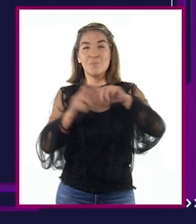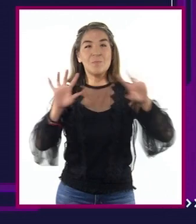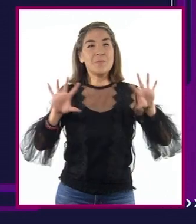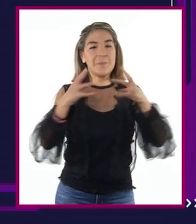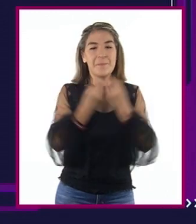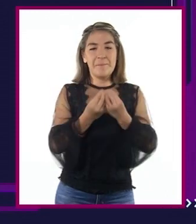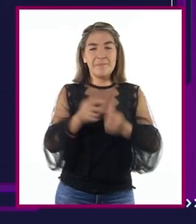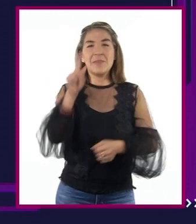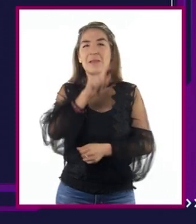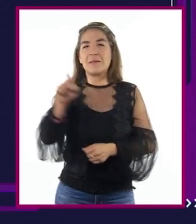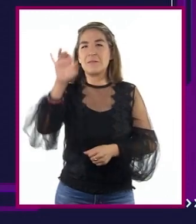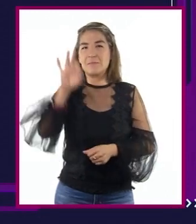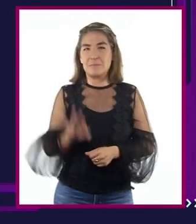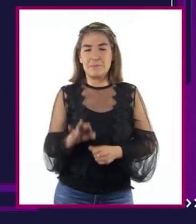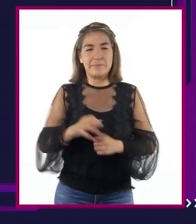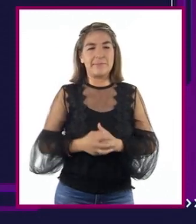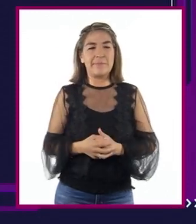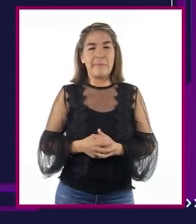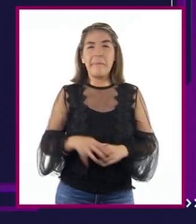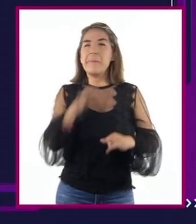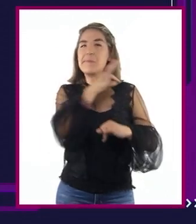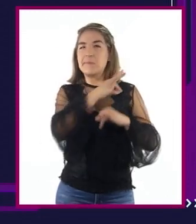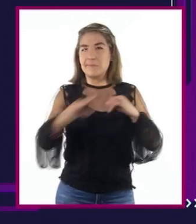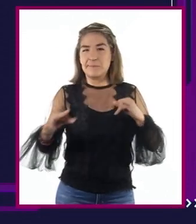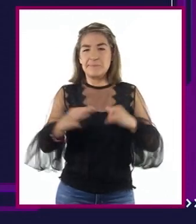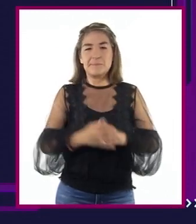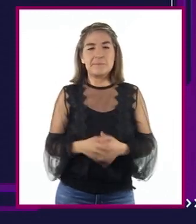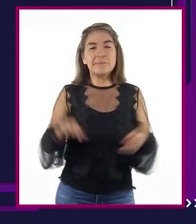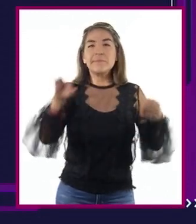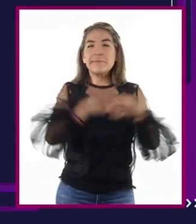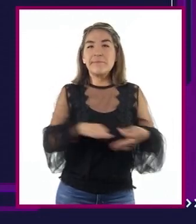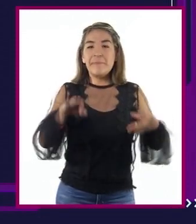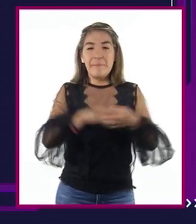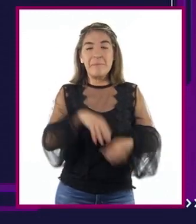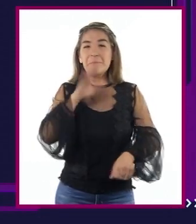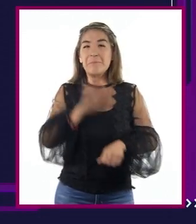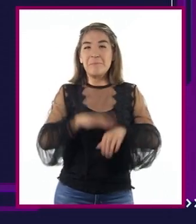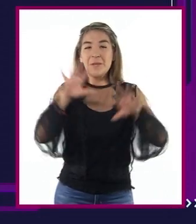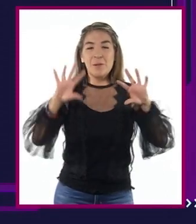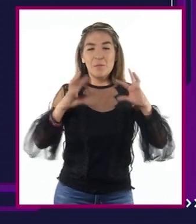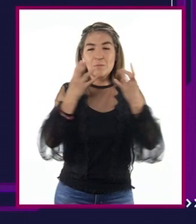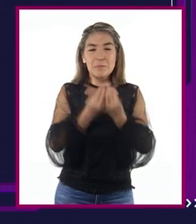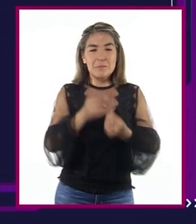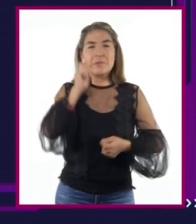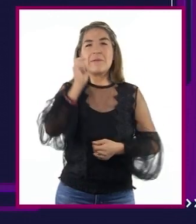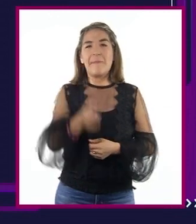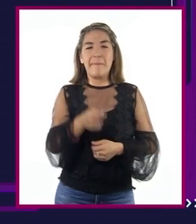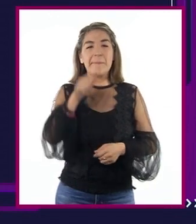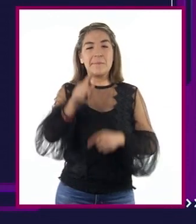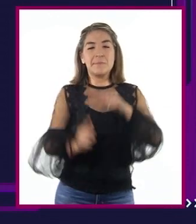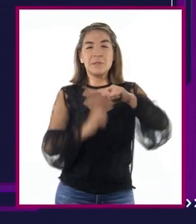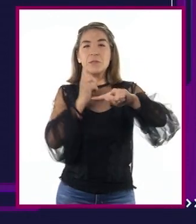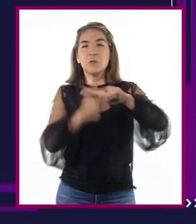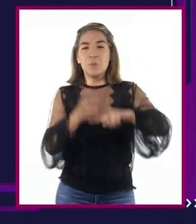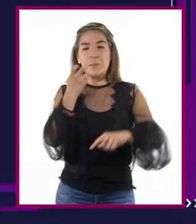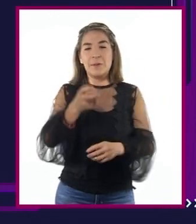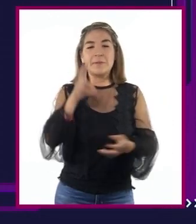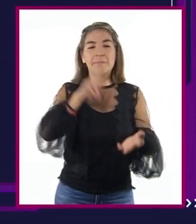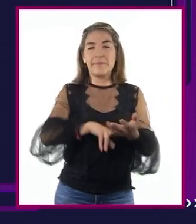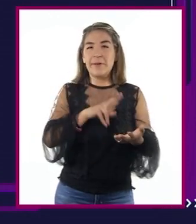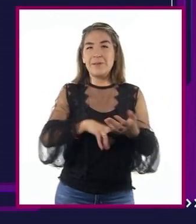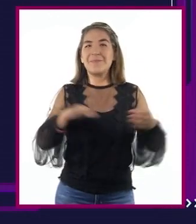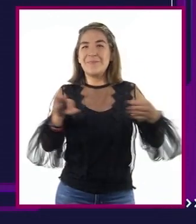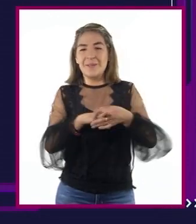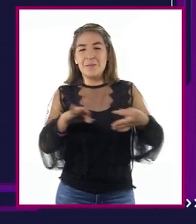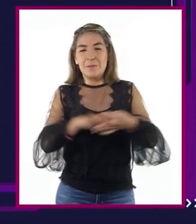ser 100%. Por último, las frecuencias acumuladas se refieren a la suma de las frecuencias